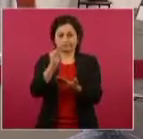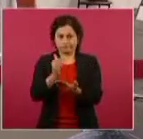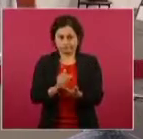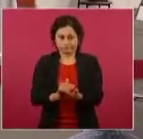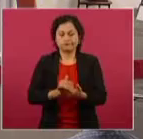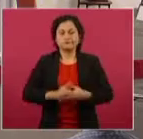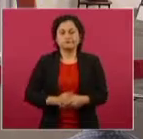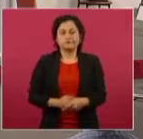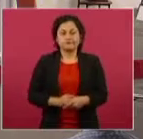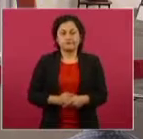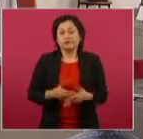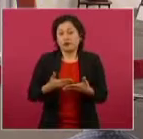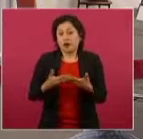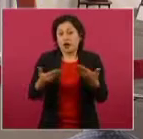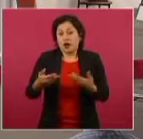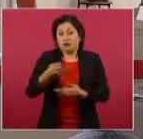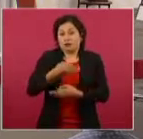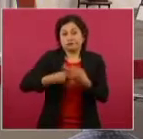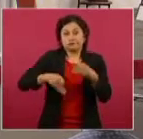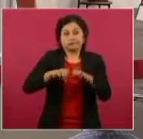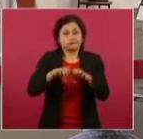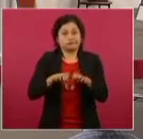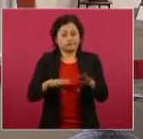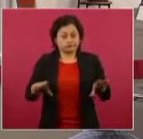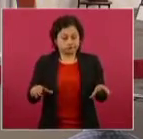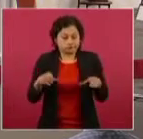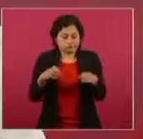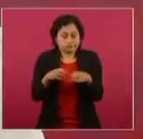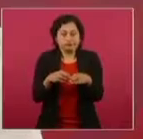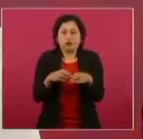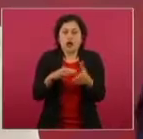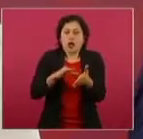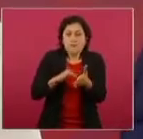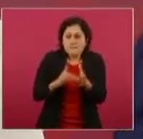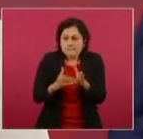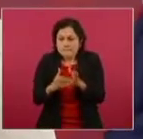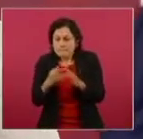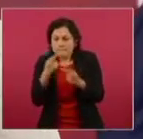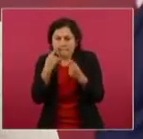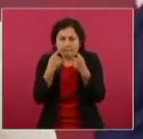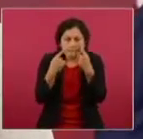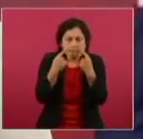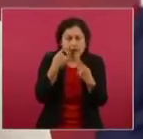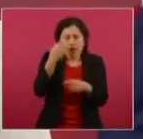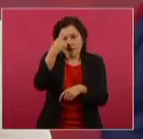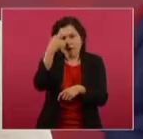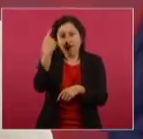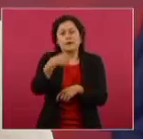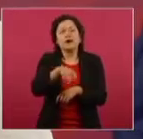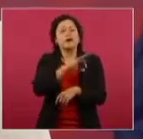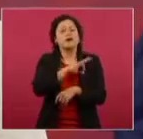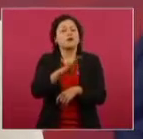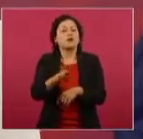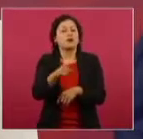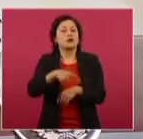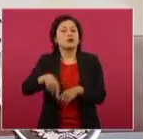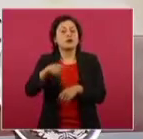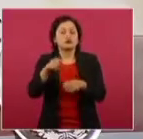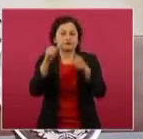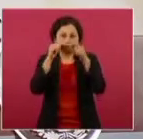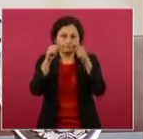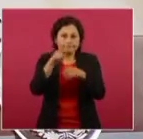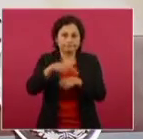con estrategia, con inteligencia y con acciones concretas para minar estructuras